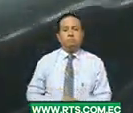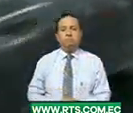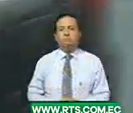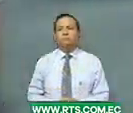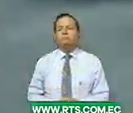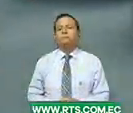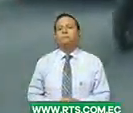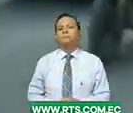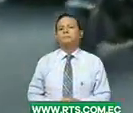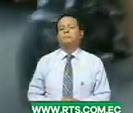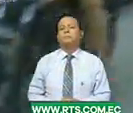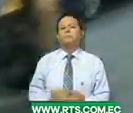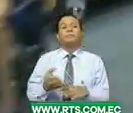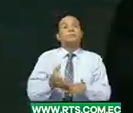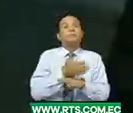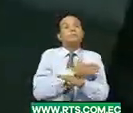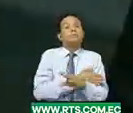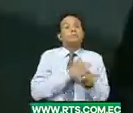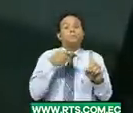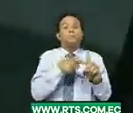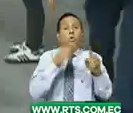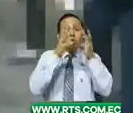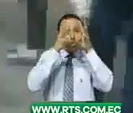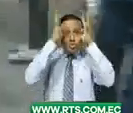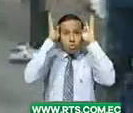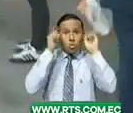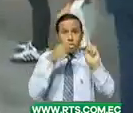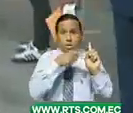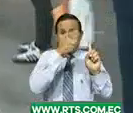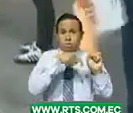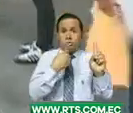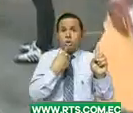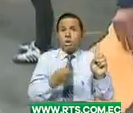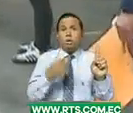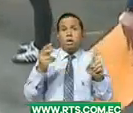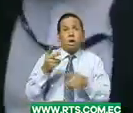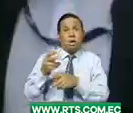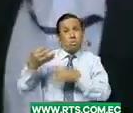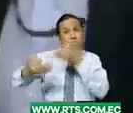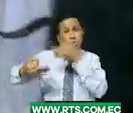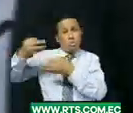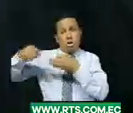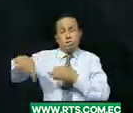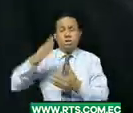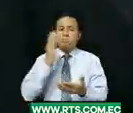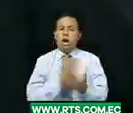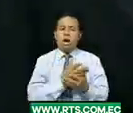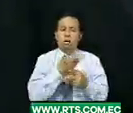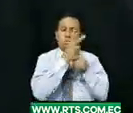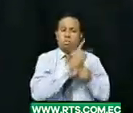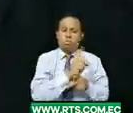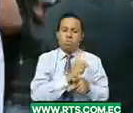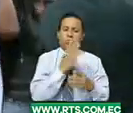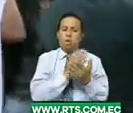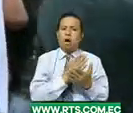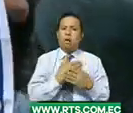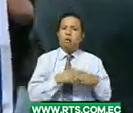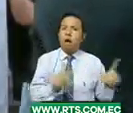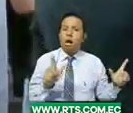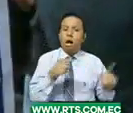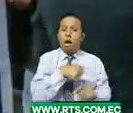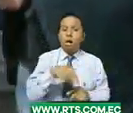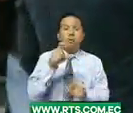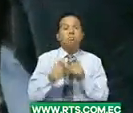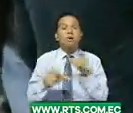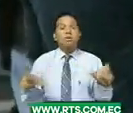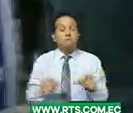Tras el retiro de las medidas cautelares de Jorge Yunda, la expectativa se mantuvo, pues los concejales de oposición recibieron con satisfacción